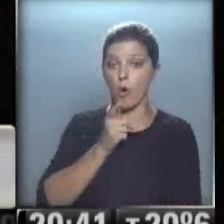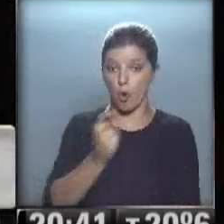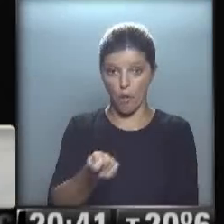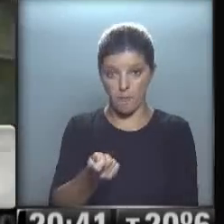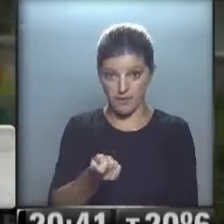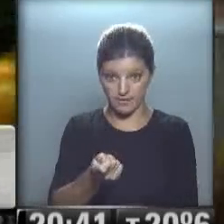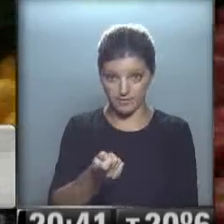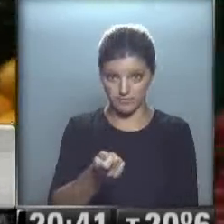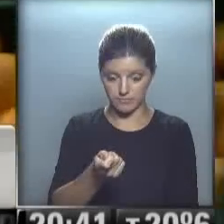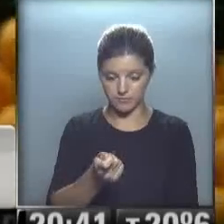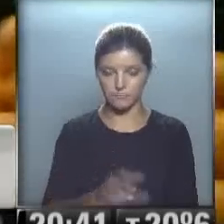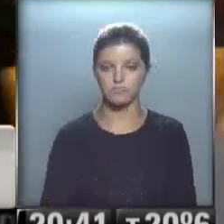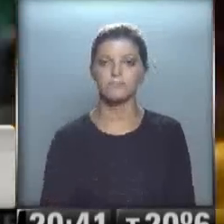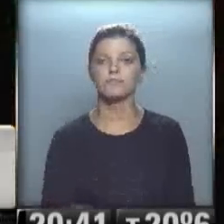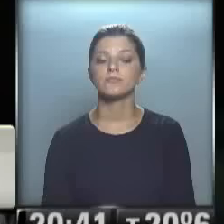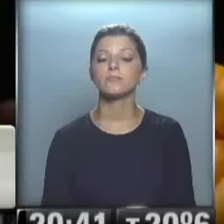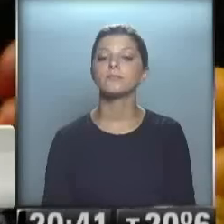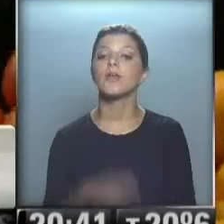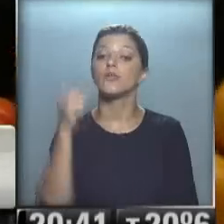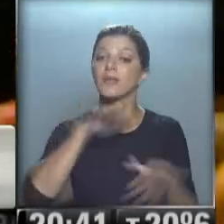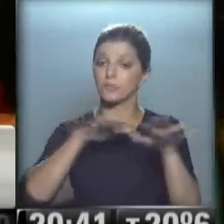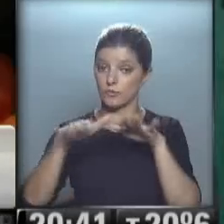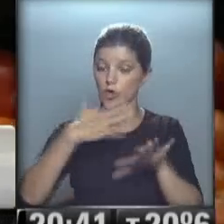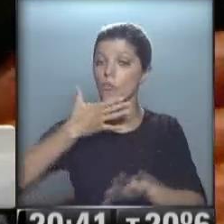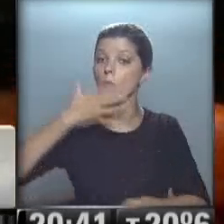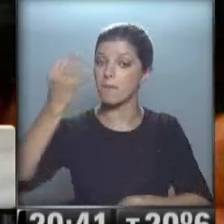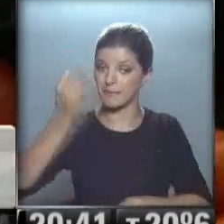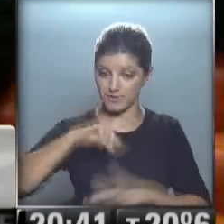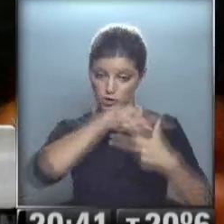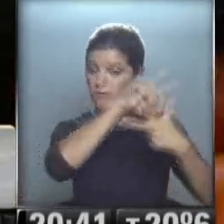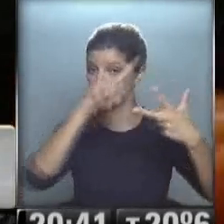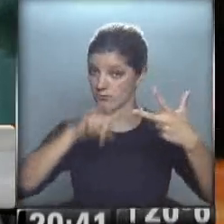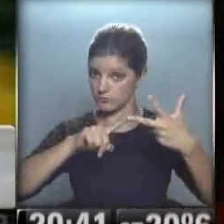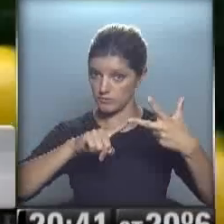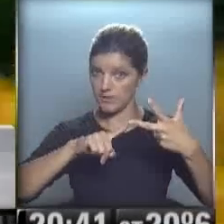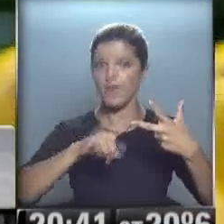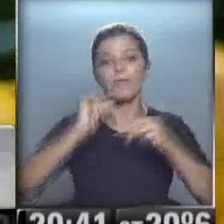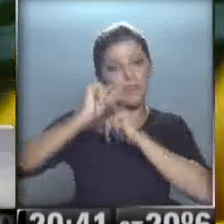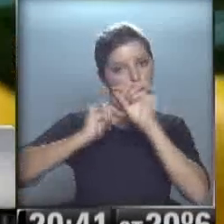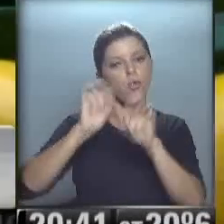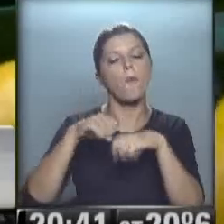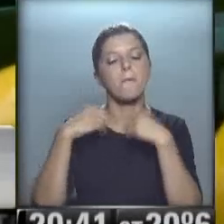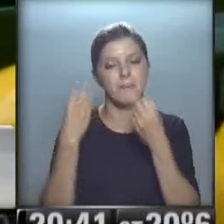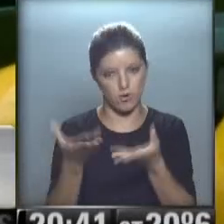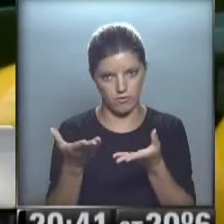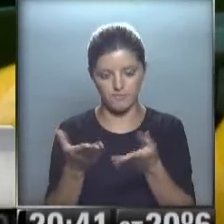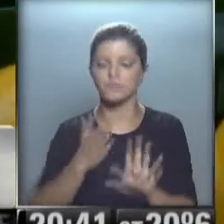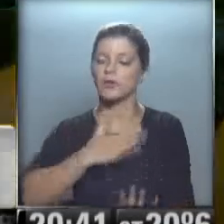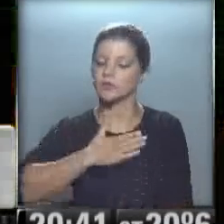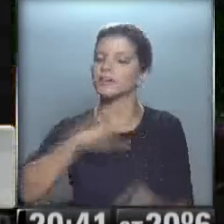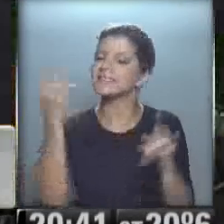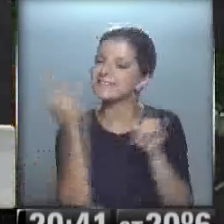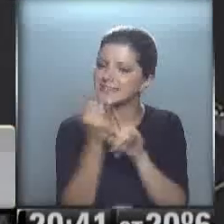adelante sus consumos. Las tasas de cumplimiento en estos tres aspectos van mejorando progresivamente. Y nosotros